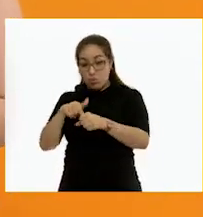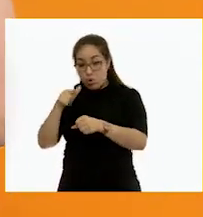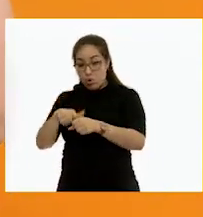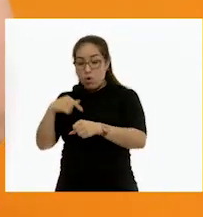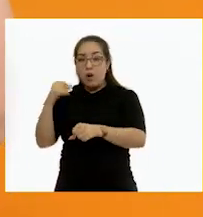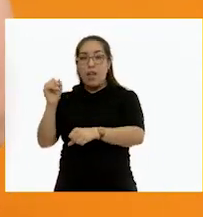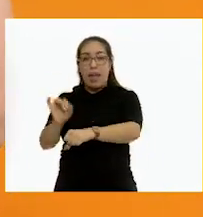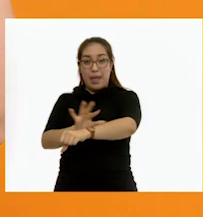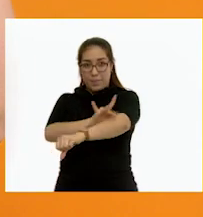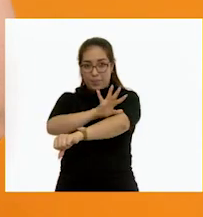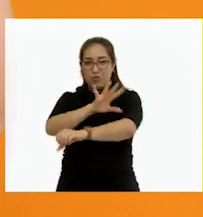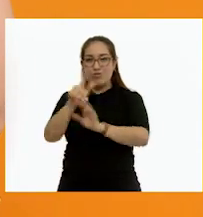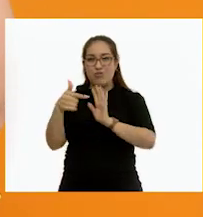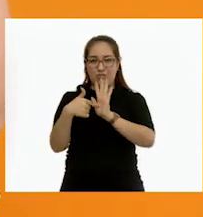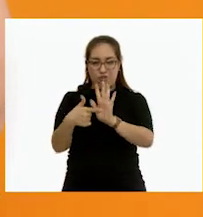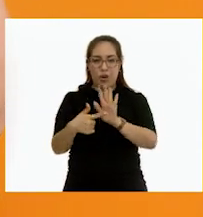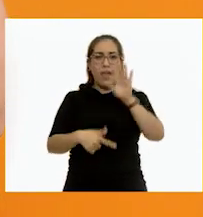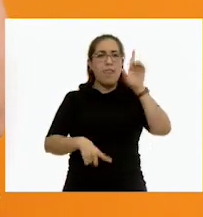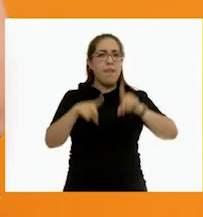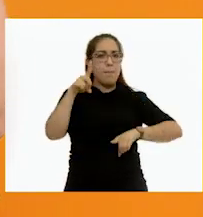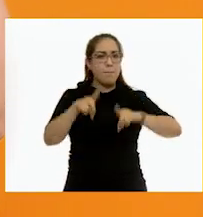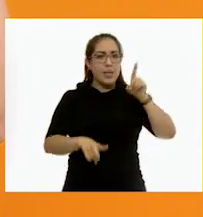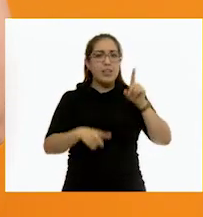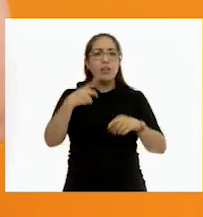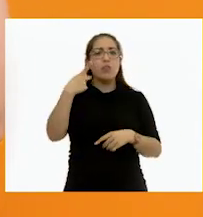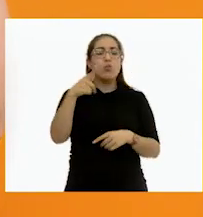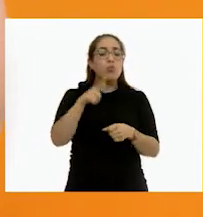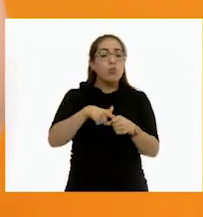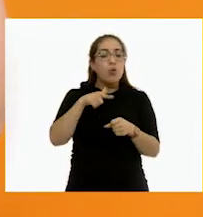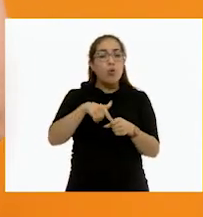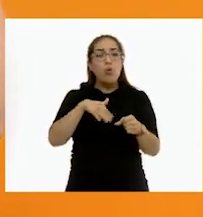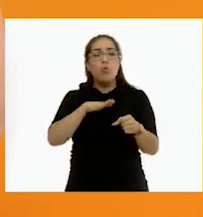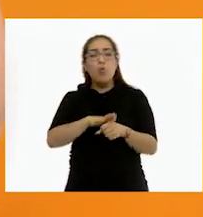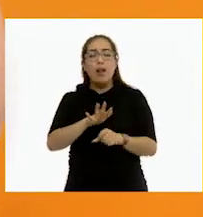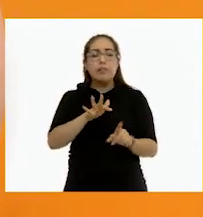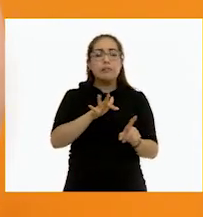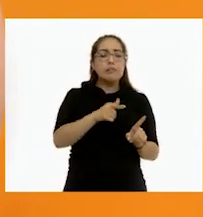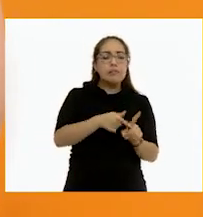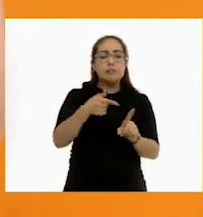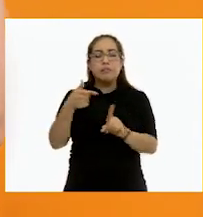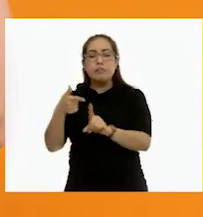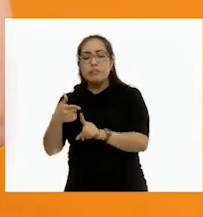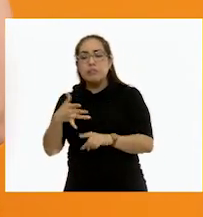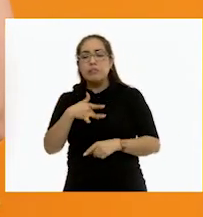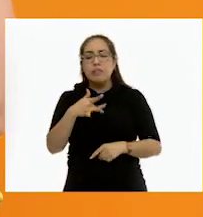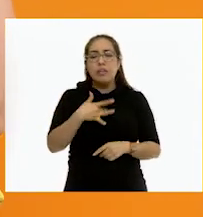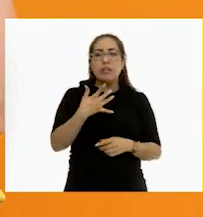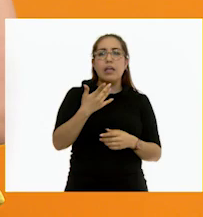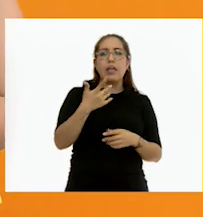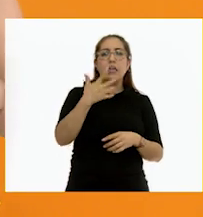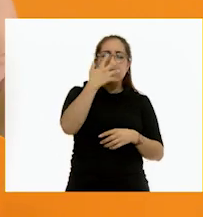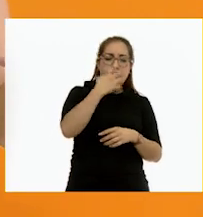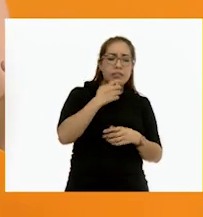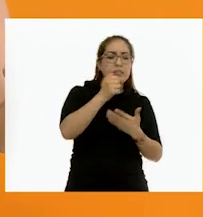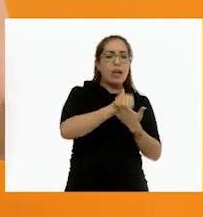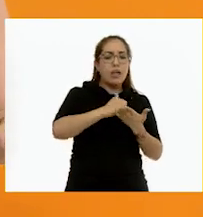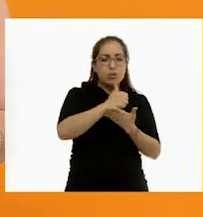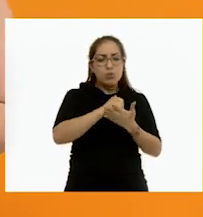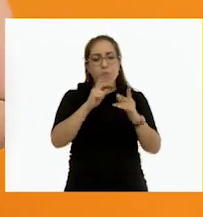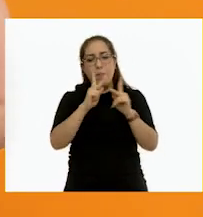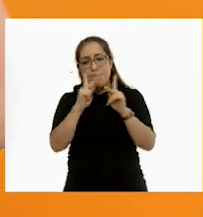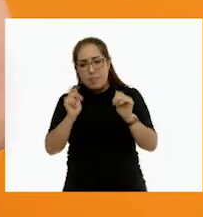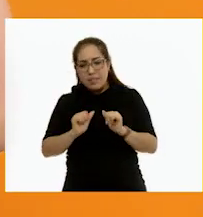Entonces, dependía de qué color tuvieras o en qué color te sintieras, si estabas triste en azul, si estabas en paz